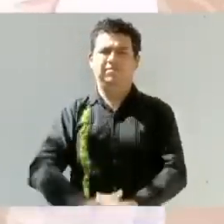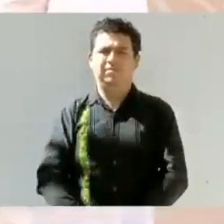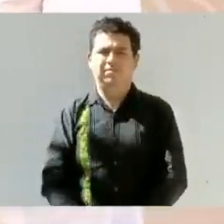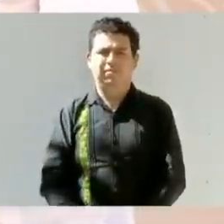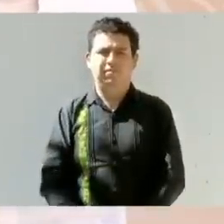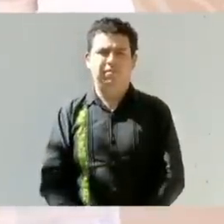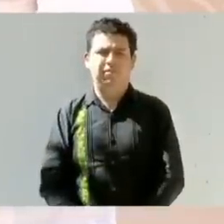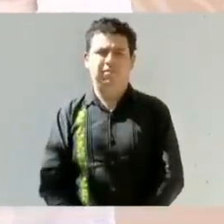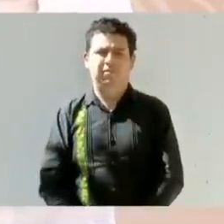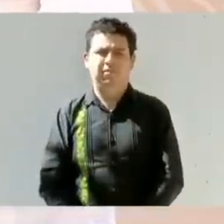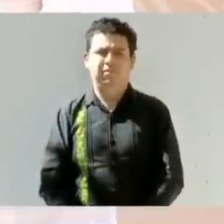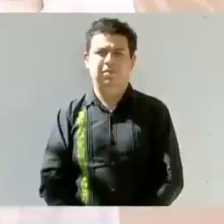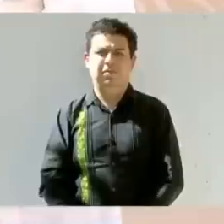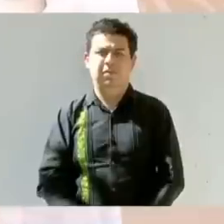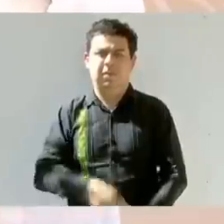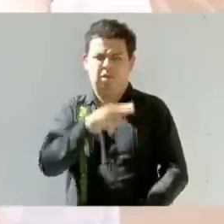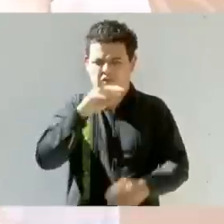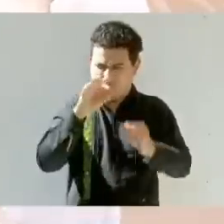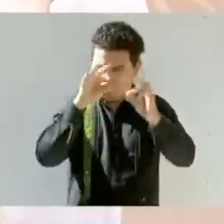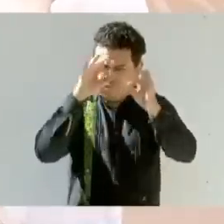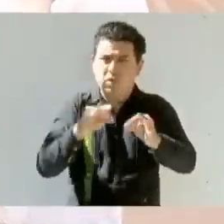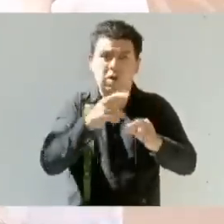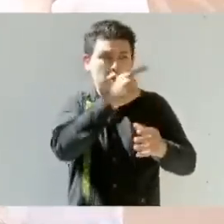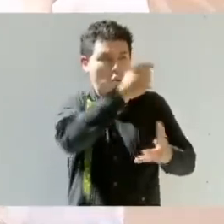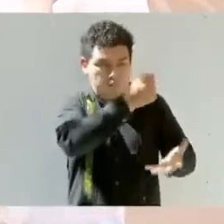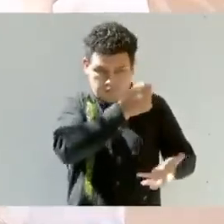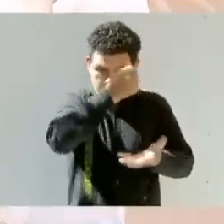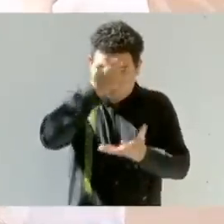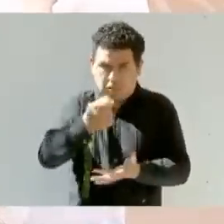Porque manejaron el presupuesto con honestidad.